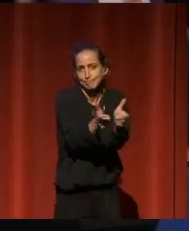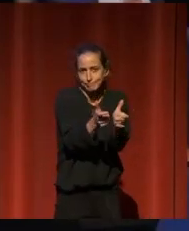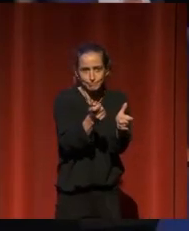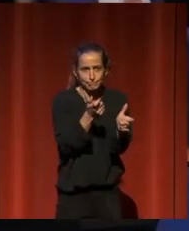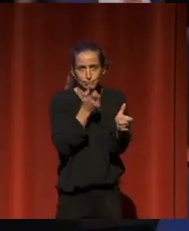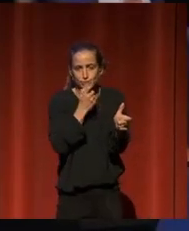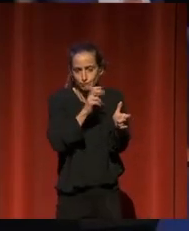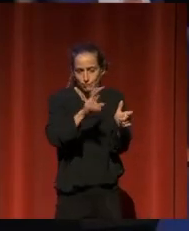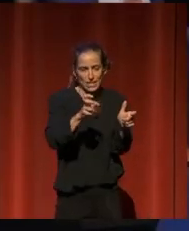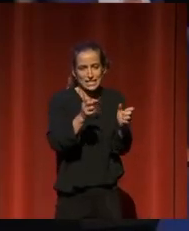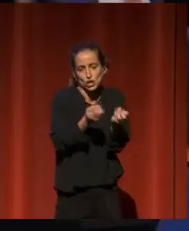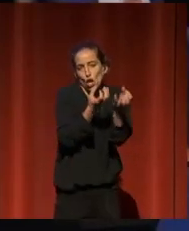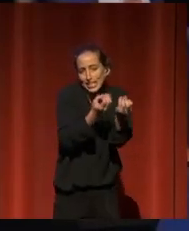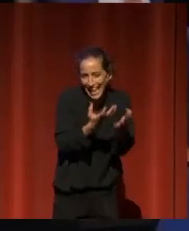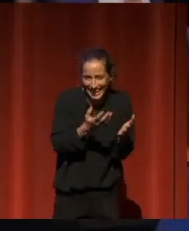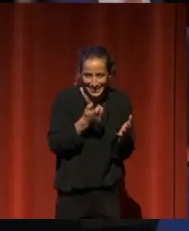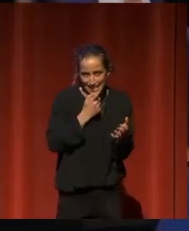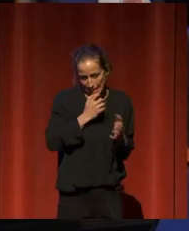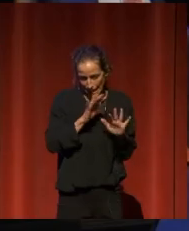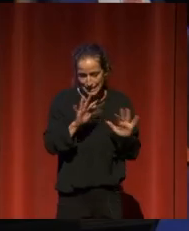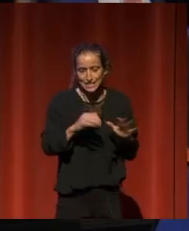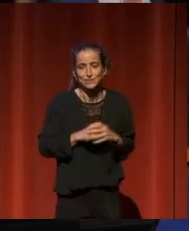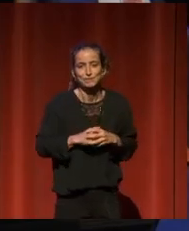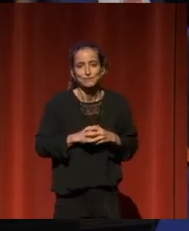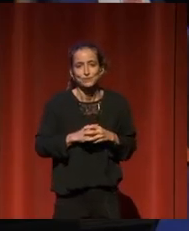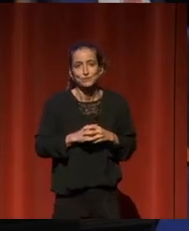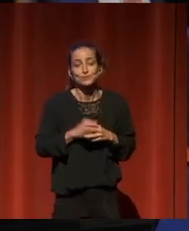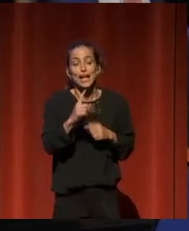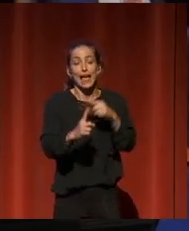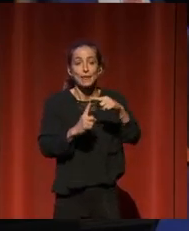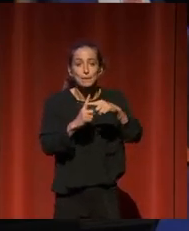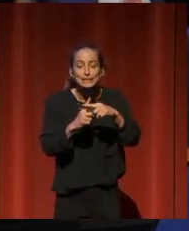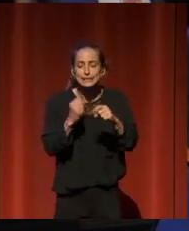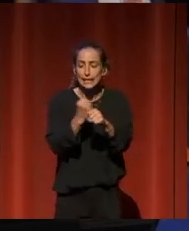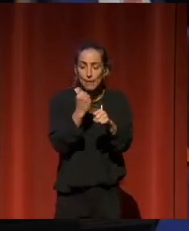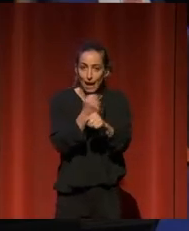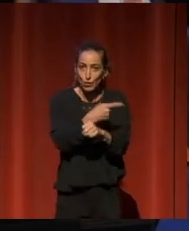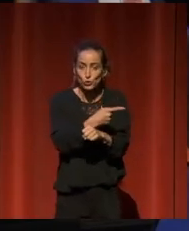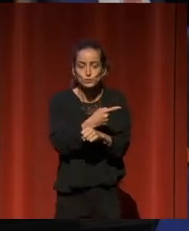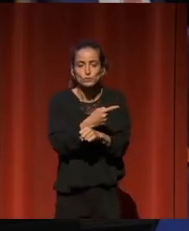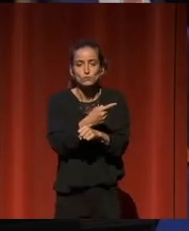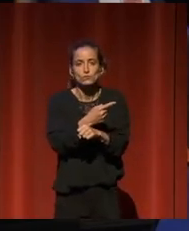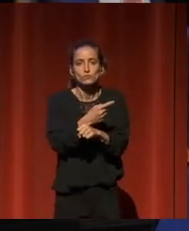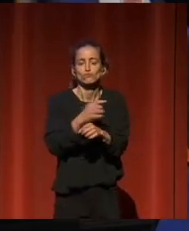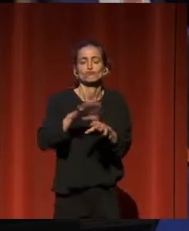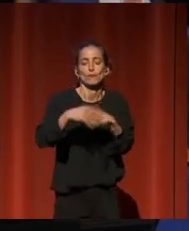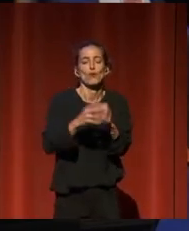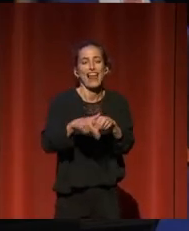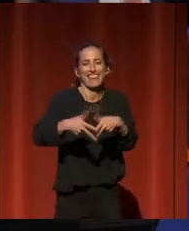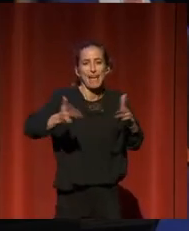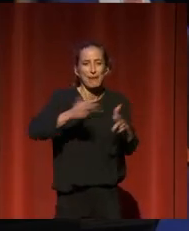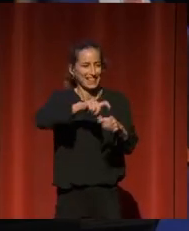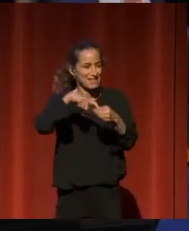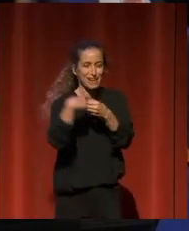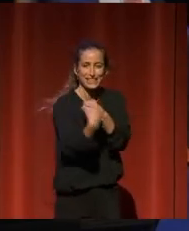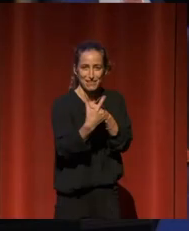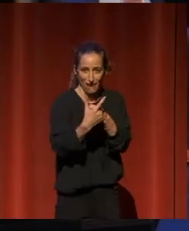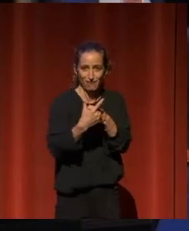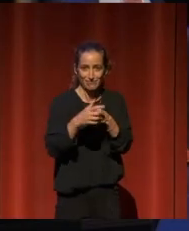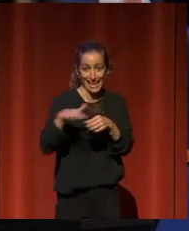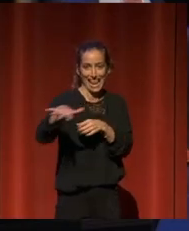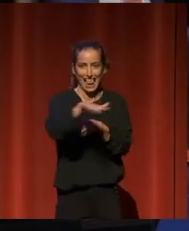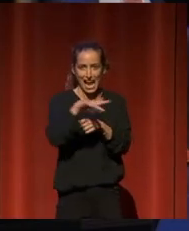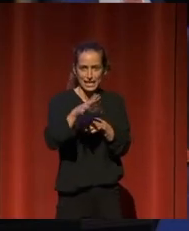thinking storying también está trabajando en el área de la democracia participativa y recientemente ha publicado una guía de la